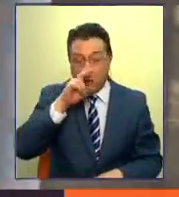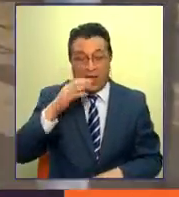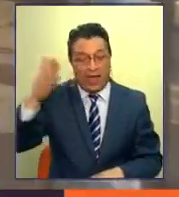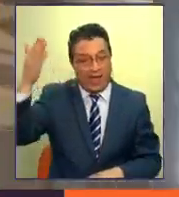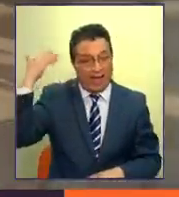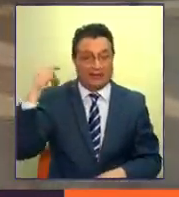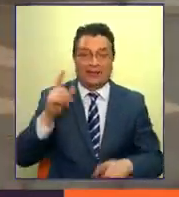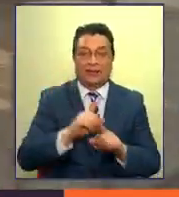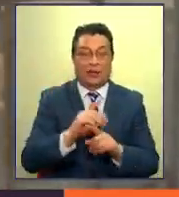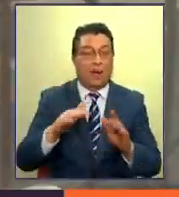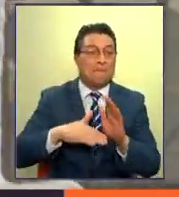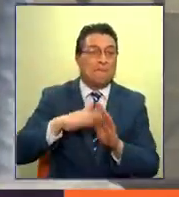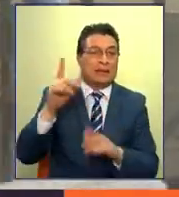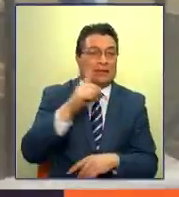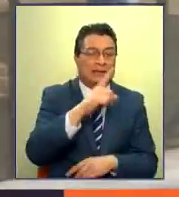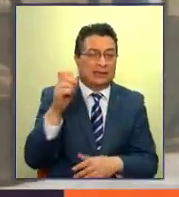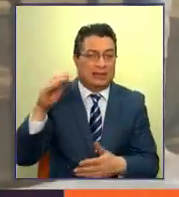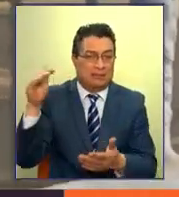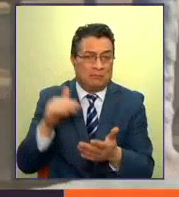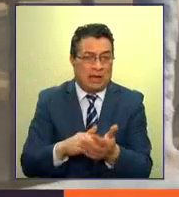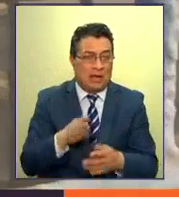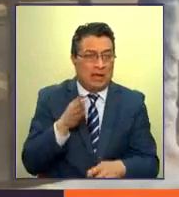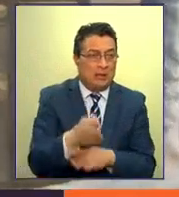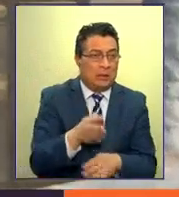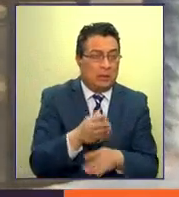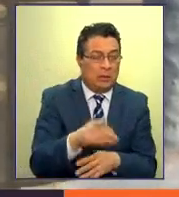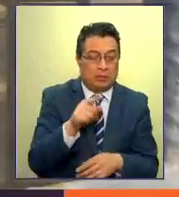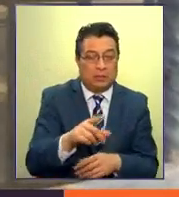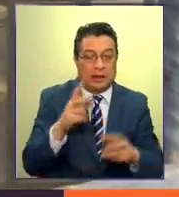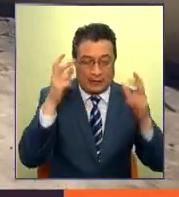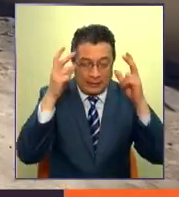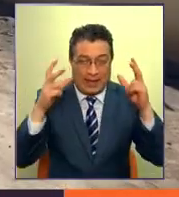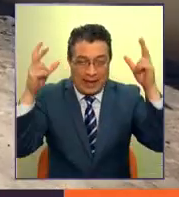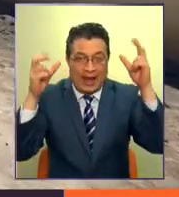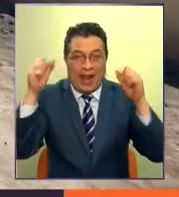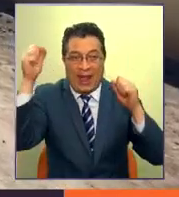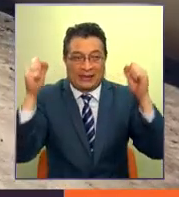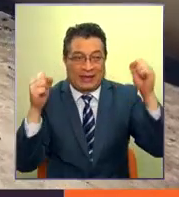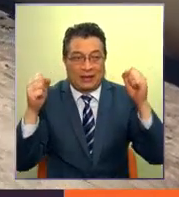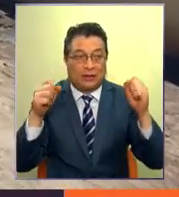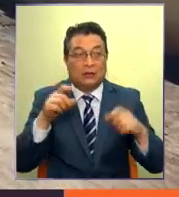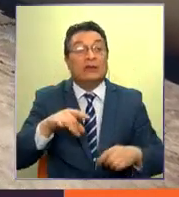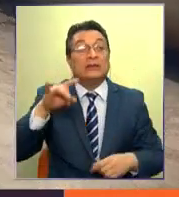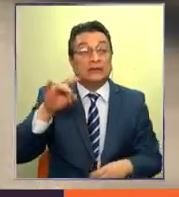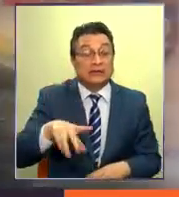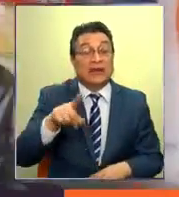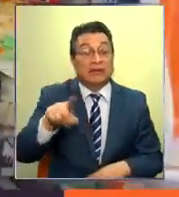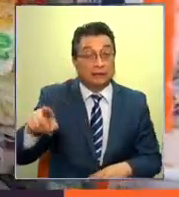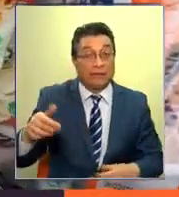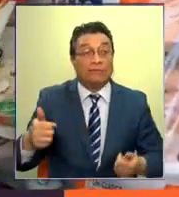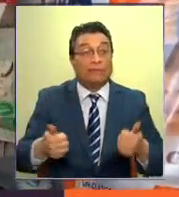los más de 100.000 asistentes que cada año visitan La Tirana. Lo saben los que bailan.